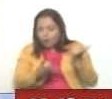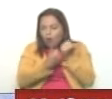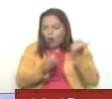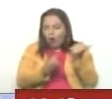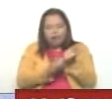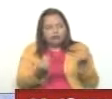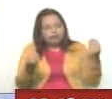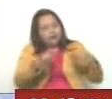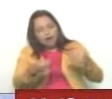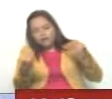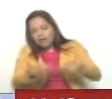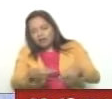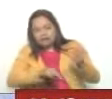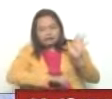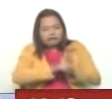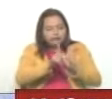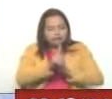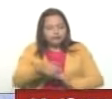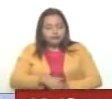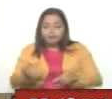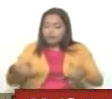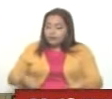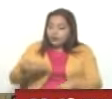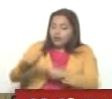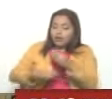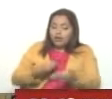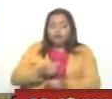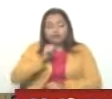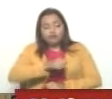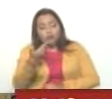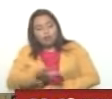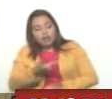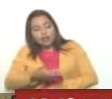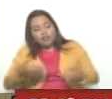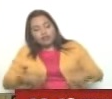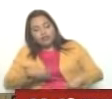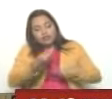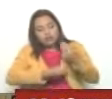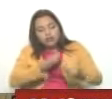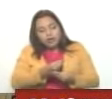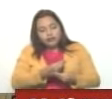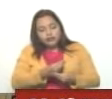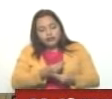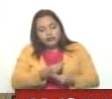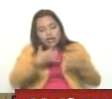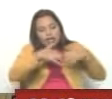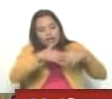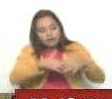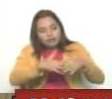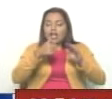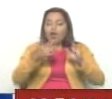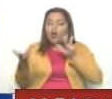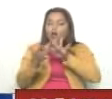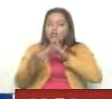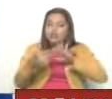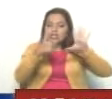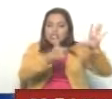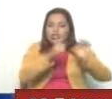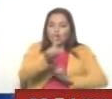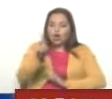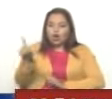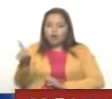enorme, esto es un esfuerzo que se está haciendo. Es muy, muy importante el esfuerzo que estamos haciendo en Movilnet para llevarla donde la queremos llevar.